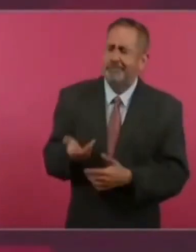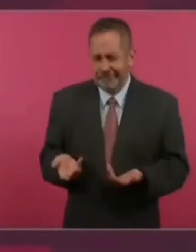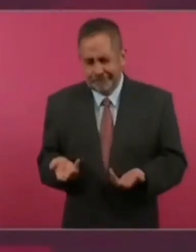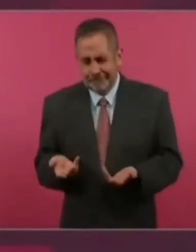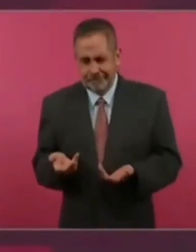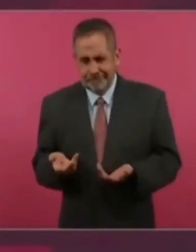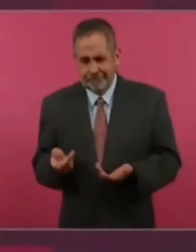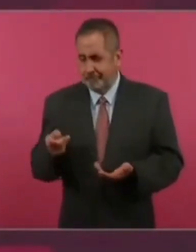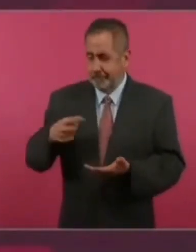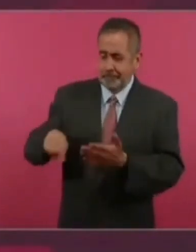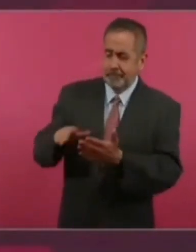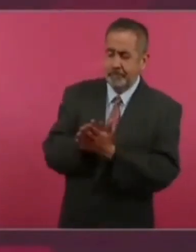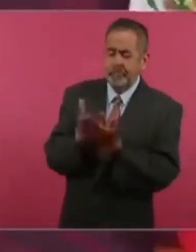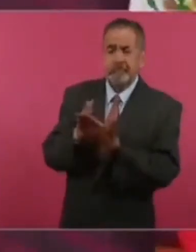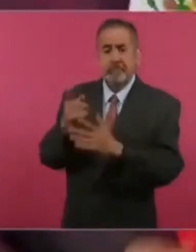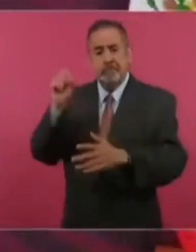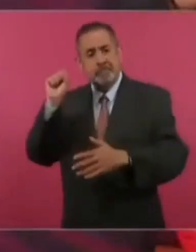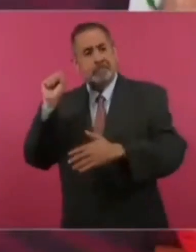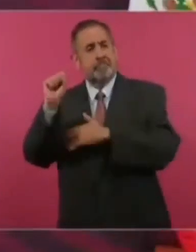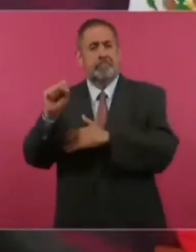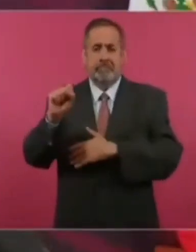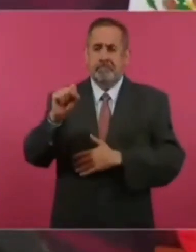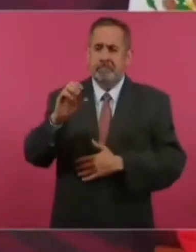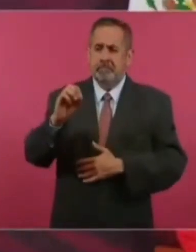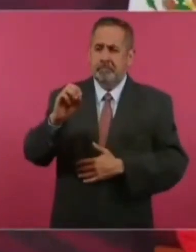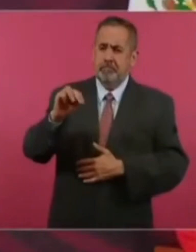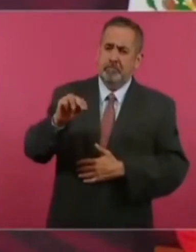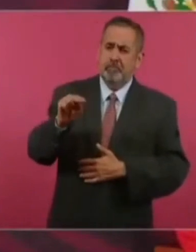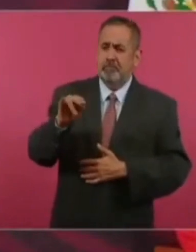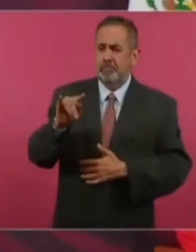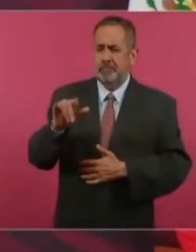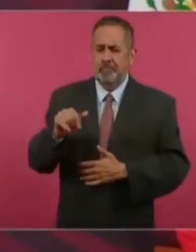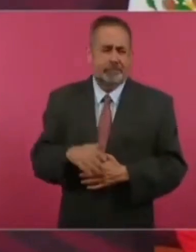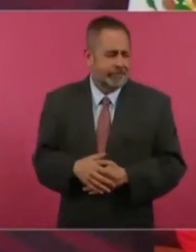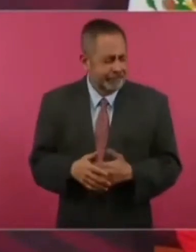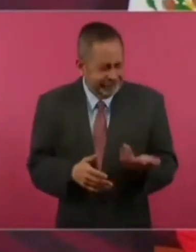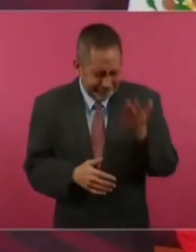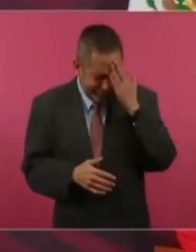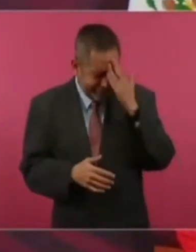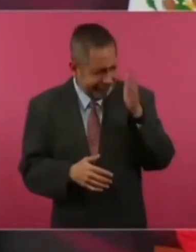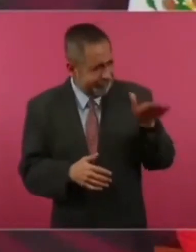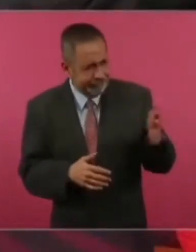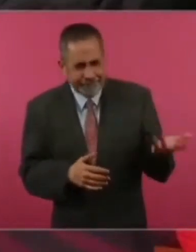porque son comunistas. Oye, primo hermano,